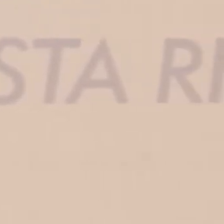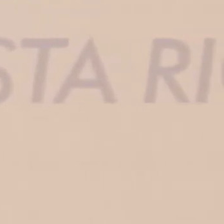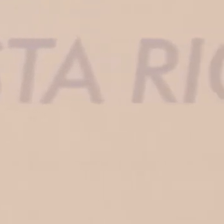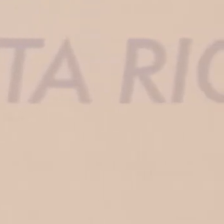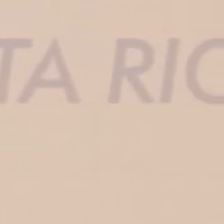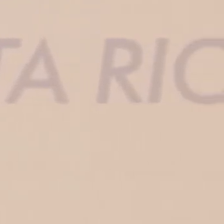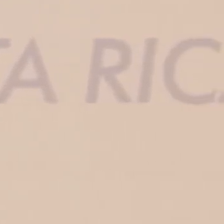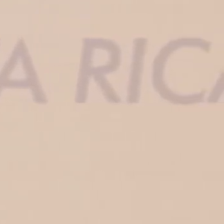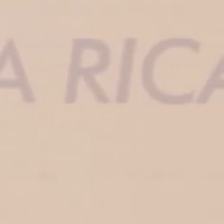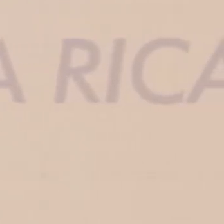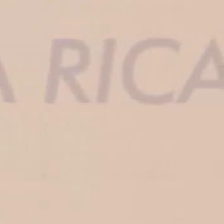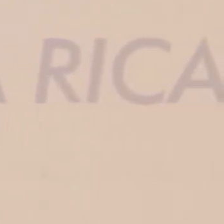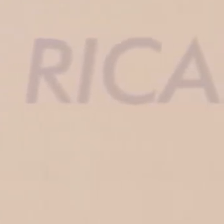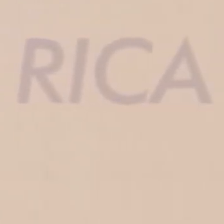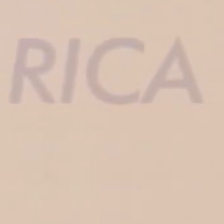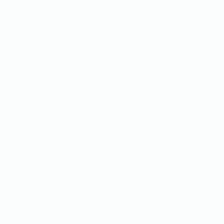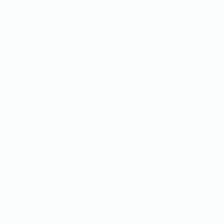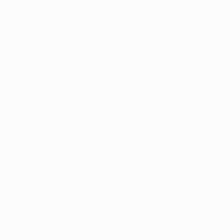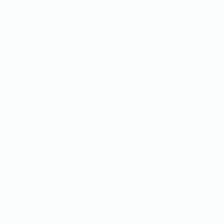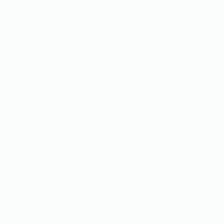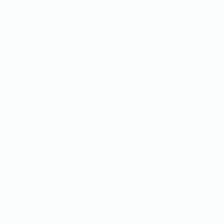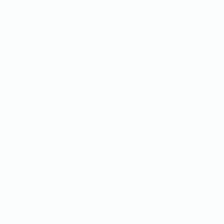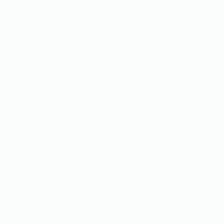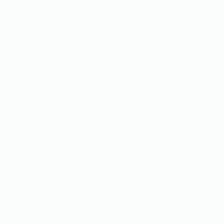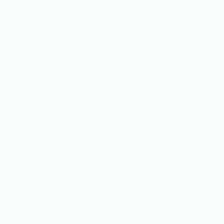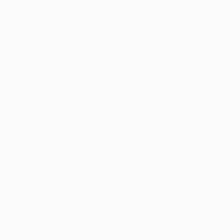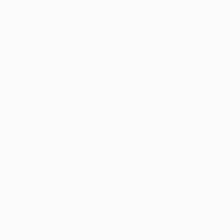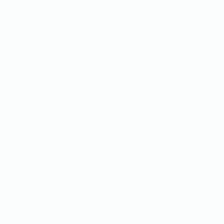plazo, monto de financiamiento y tasas? Ingrese a